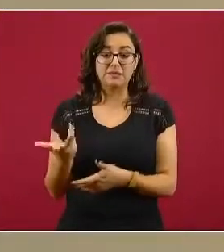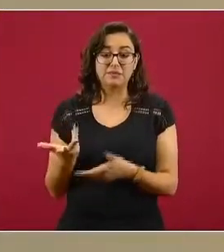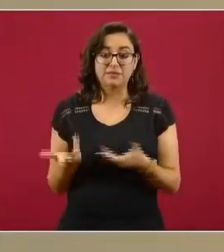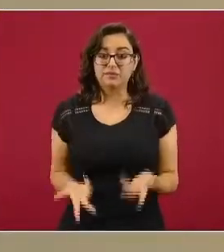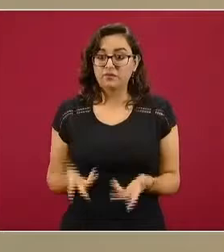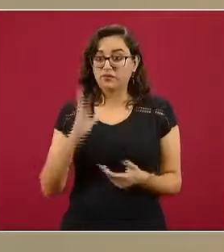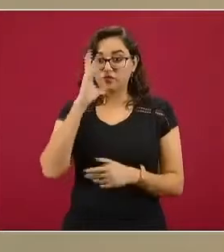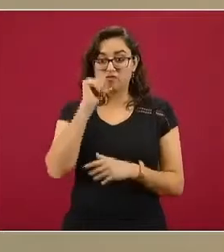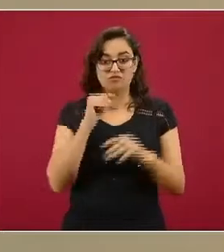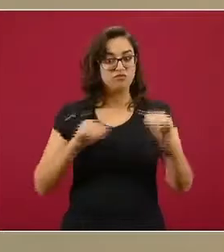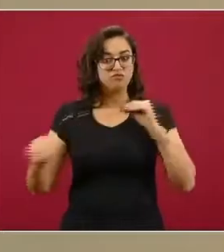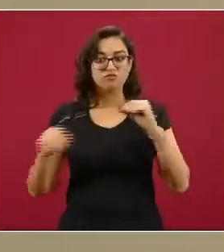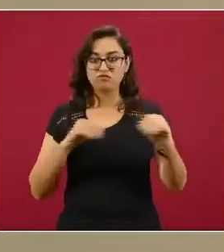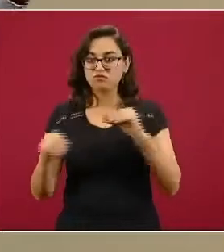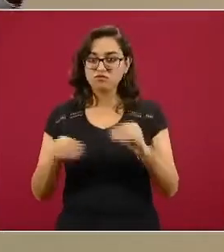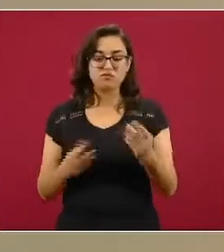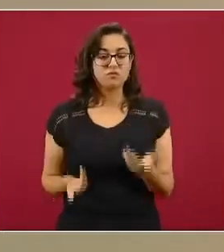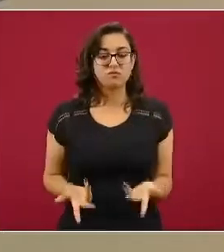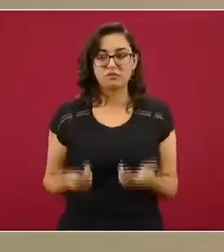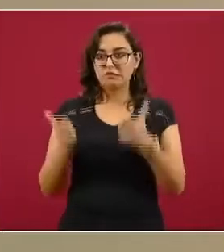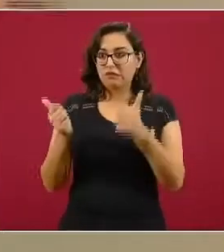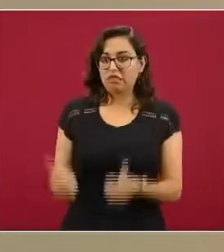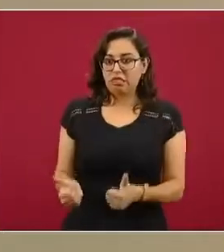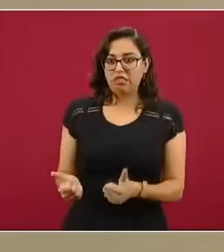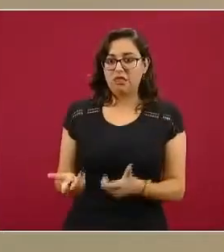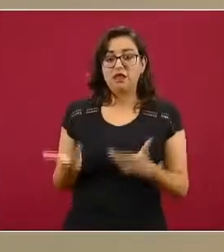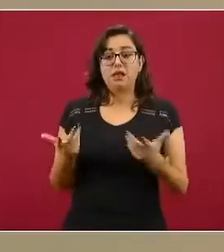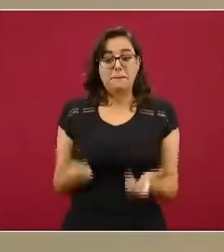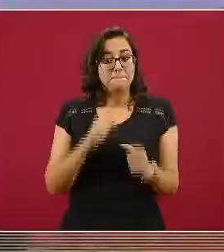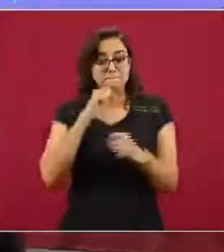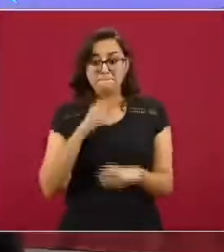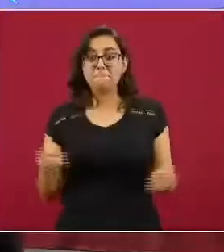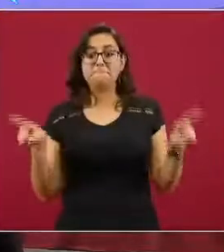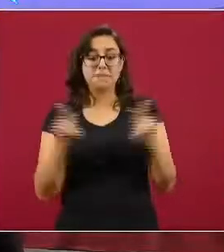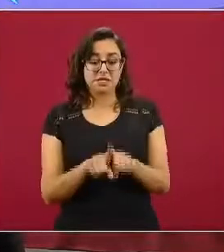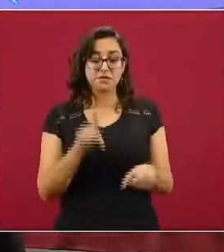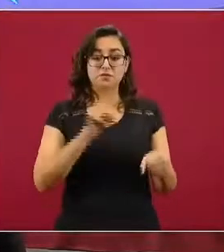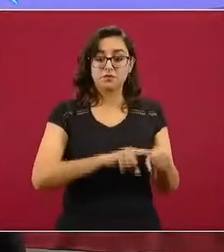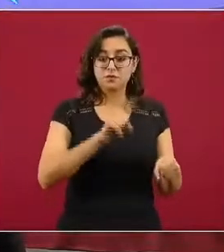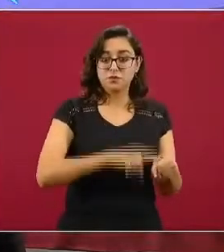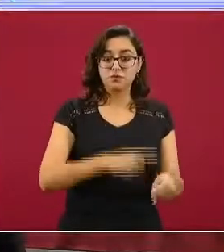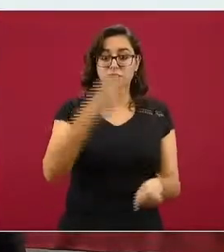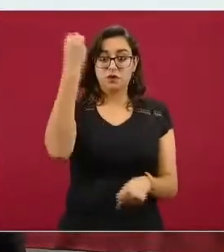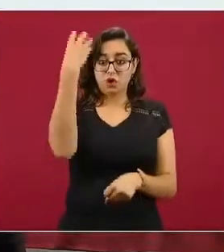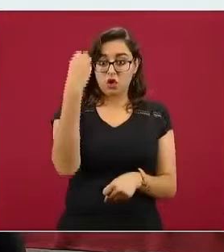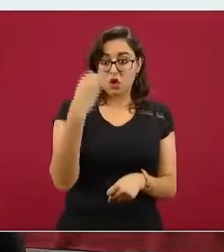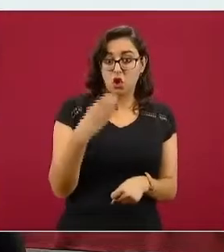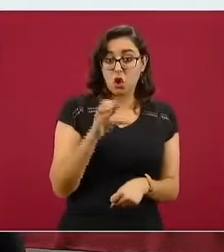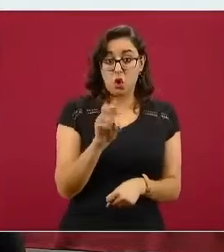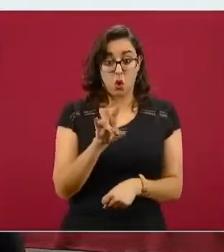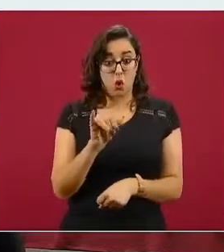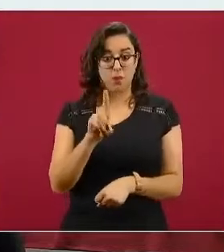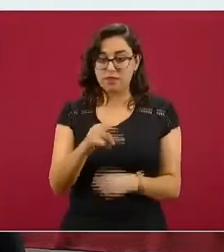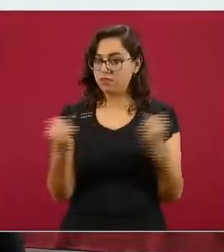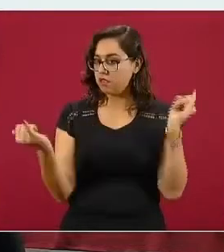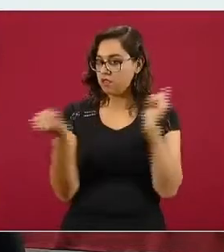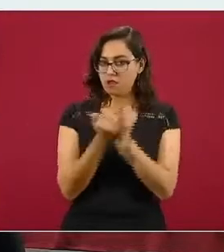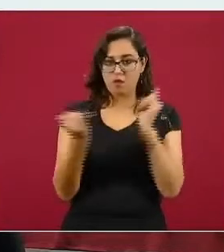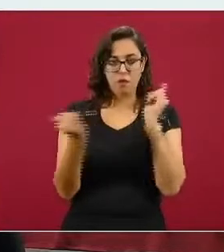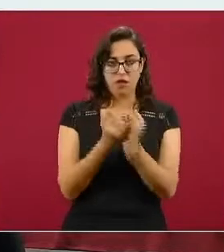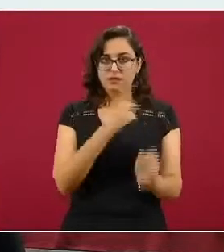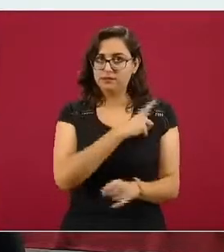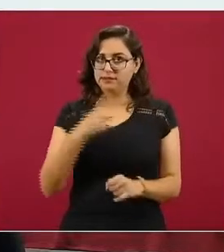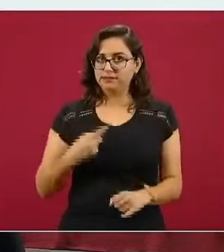falta de circulación vehicular. Entonces, esto es lo que sucede si no respetamos los semáforos.